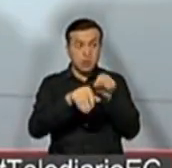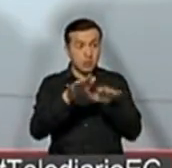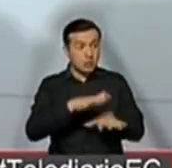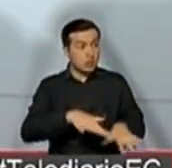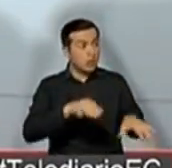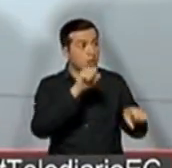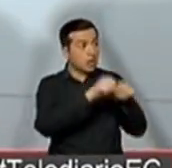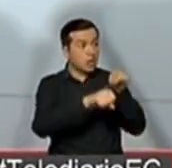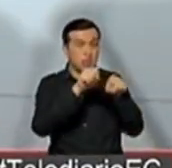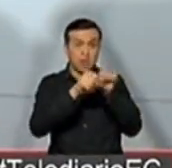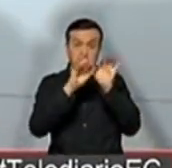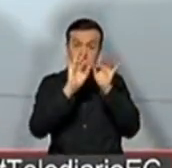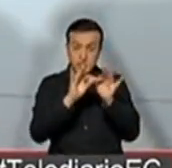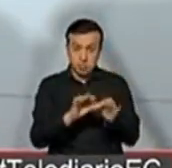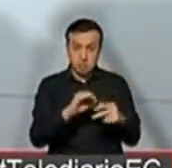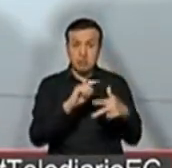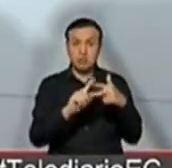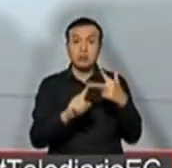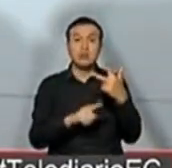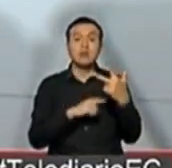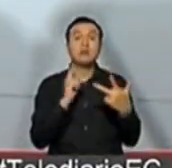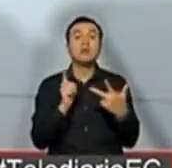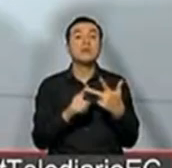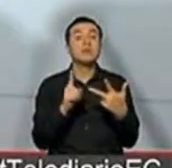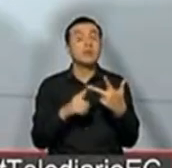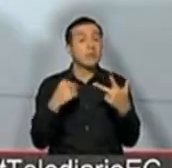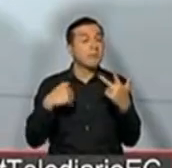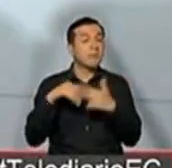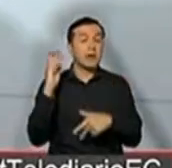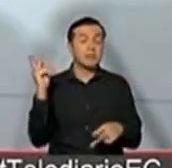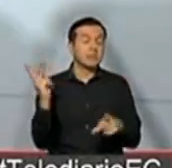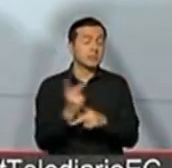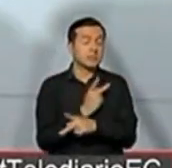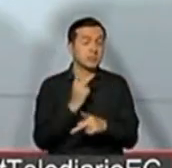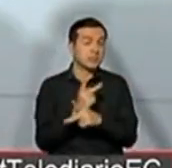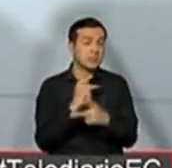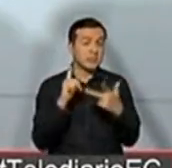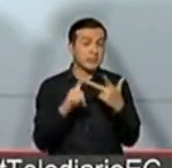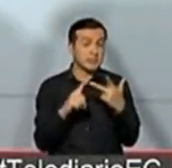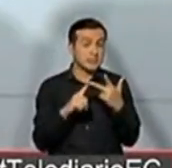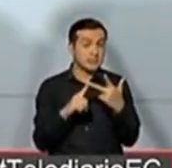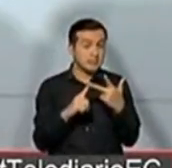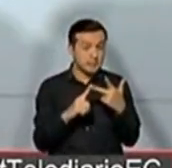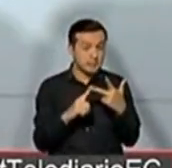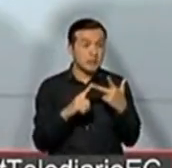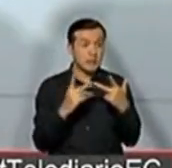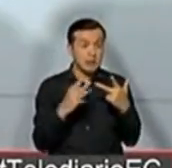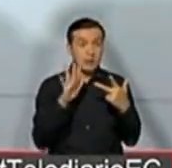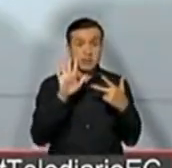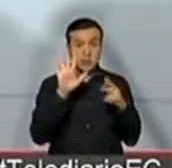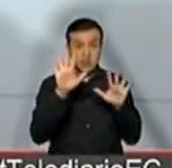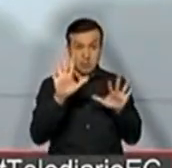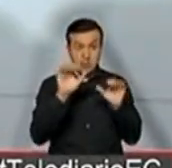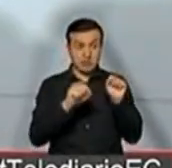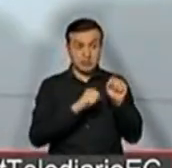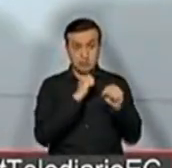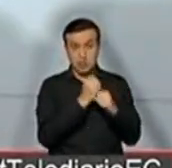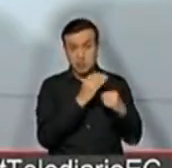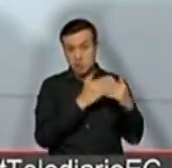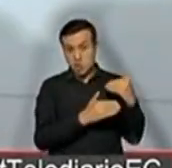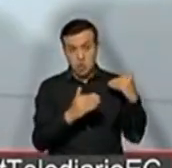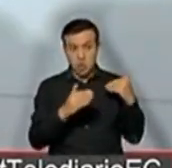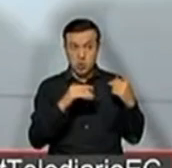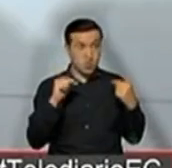pueden estar dañados. Y tercera pérdida, quizás la más grave, es que luego de 10 años de ser hostiles